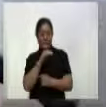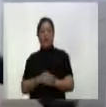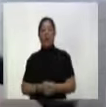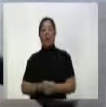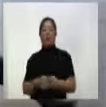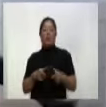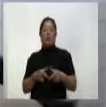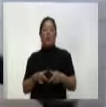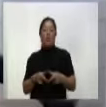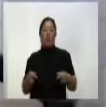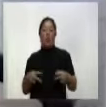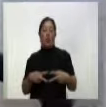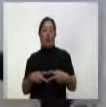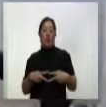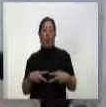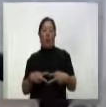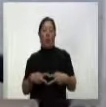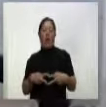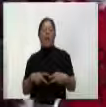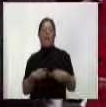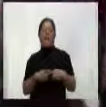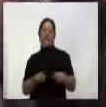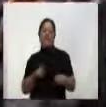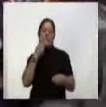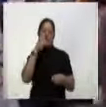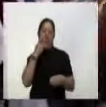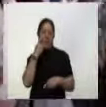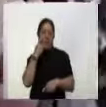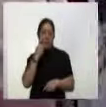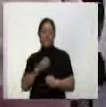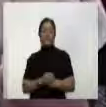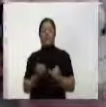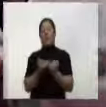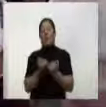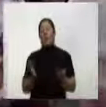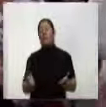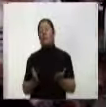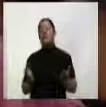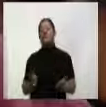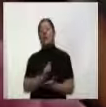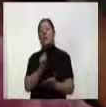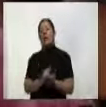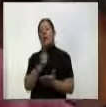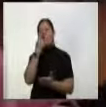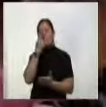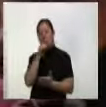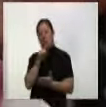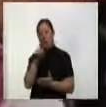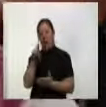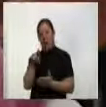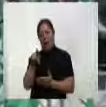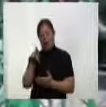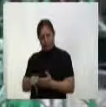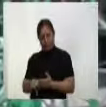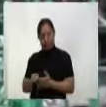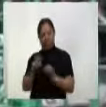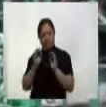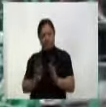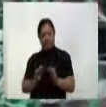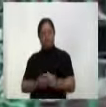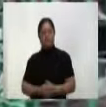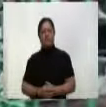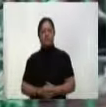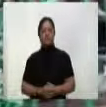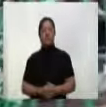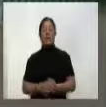femeninas, tampones y copas menstruales. Además, impulsará la iniciativa de ley para una menstruación digna. Por otro lado, indicó